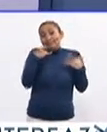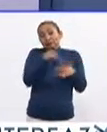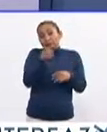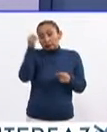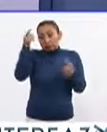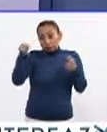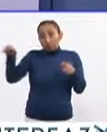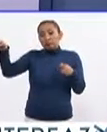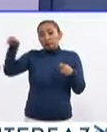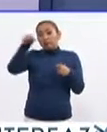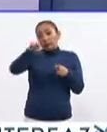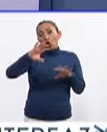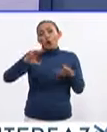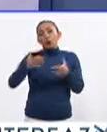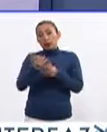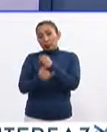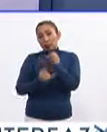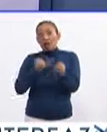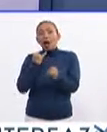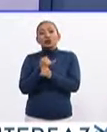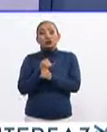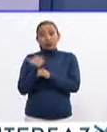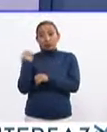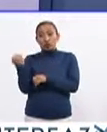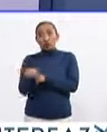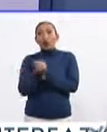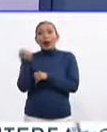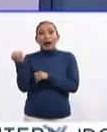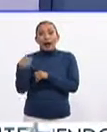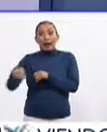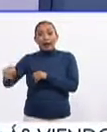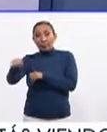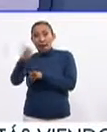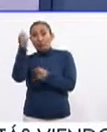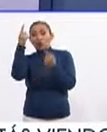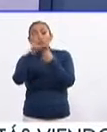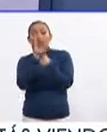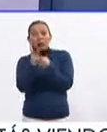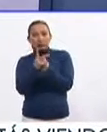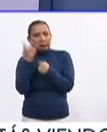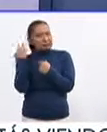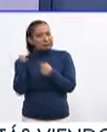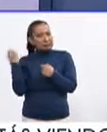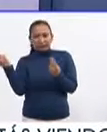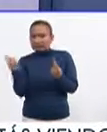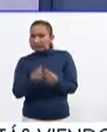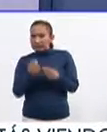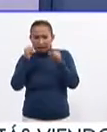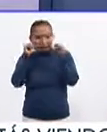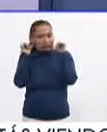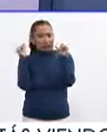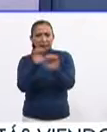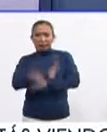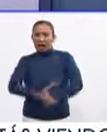Por supuesto, la comunidad internacional, por fortuna, coincide en que es uno de los temas